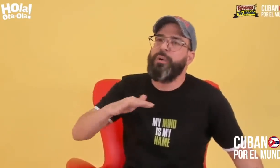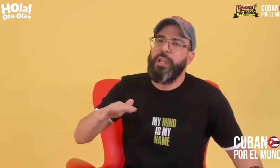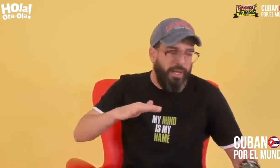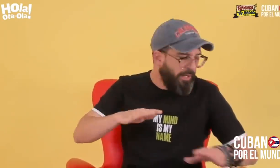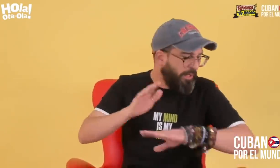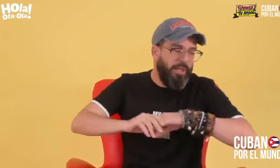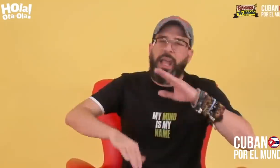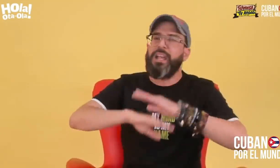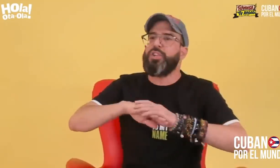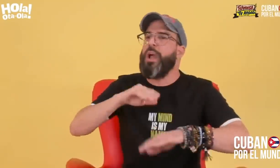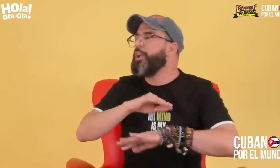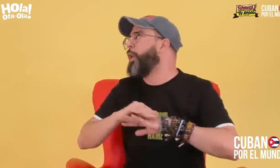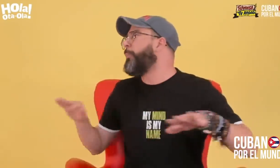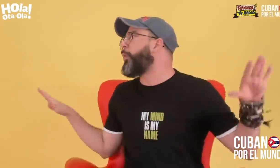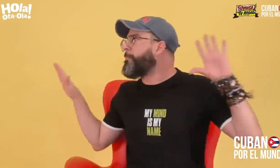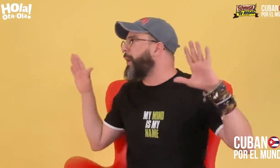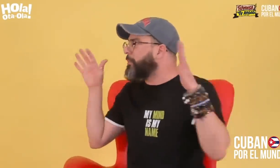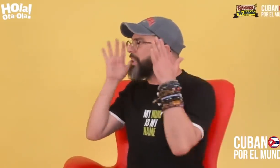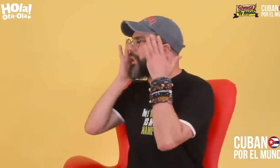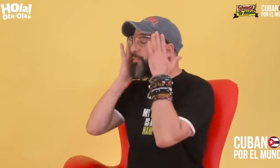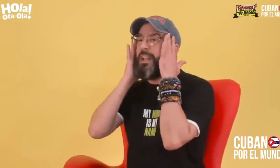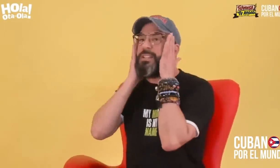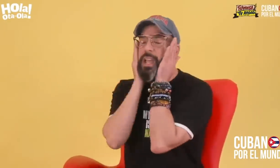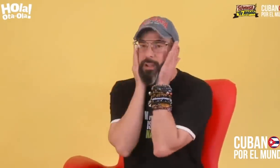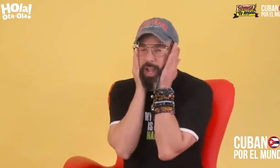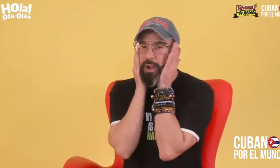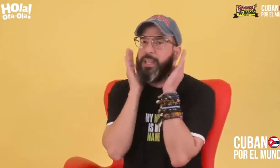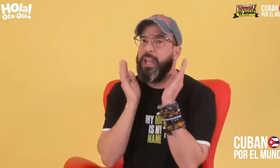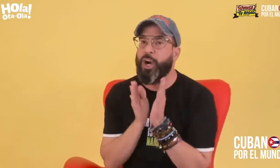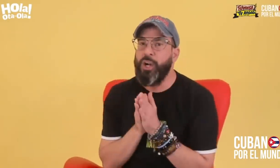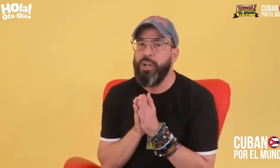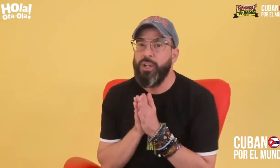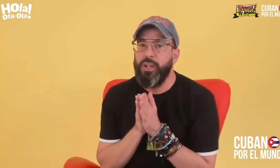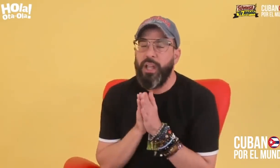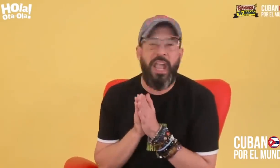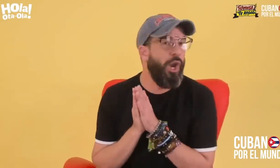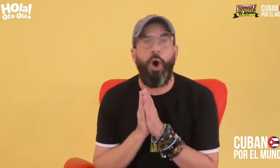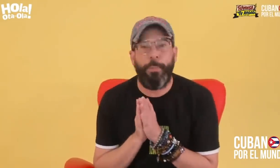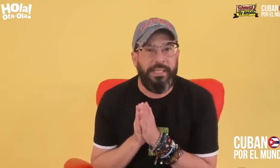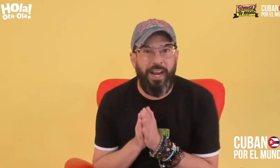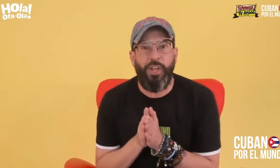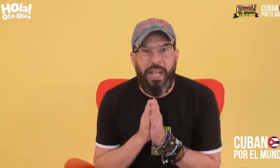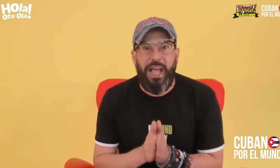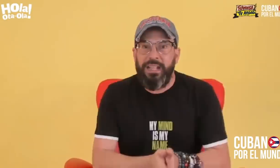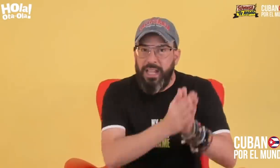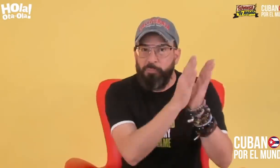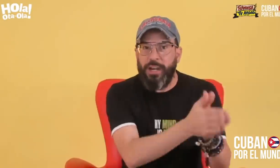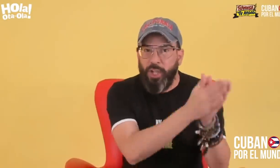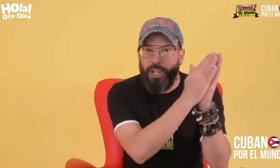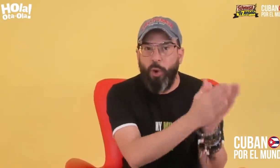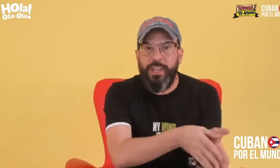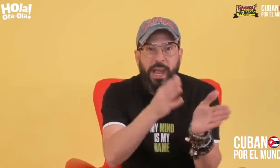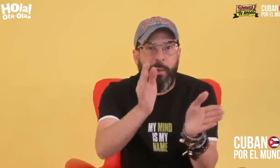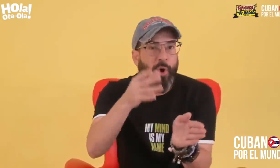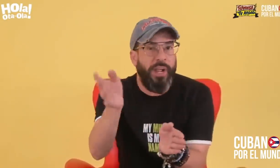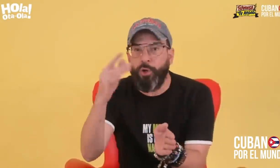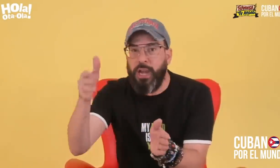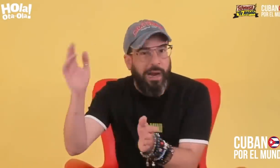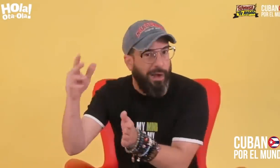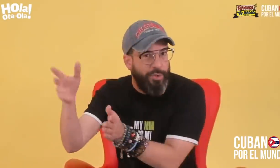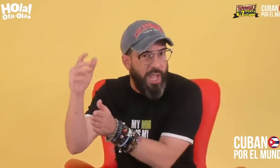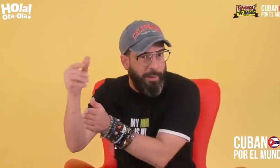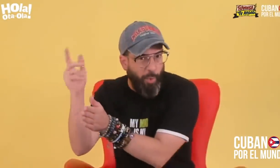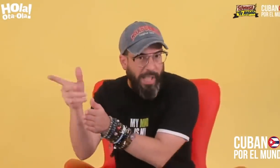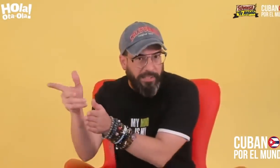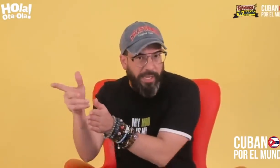un muerto más de COVID, eso ellos no lo pueden permitir. Fíjese, caballero, en los hospitales donde la gente ha muerto de COVID, que le ponen